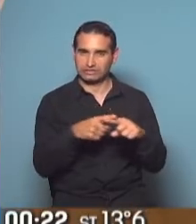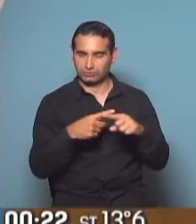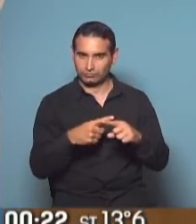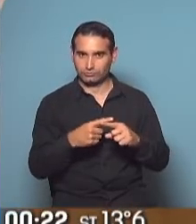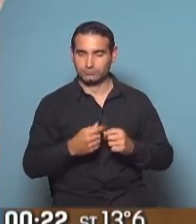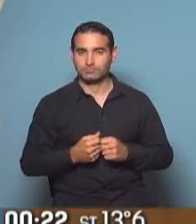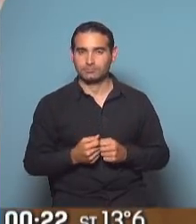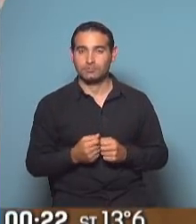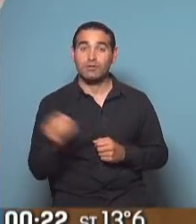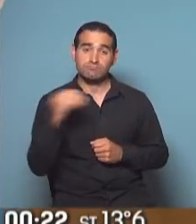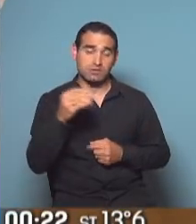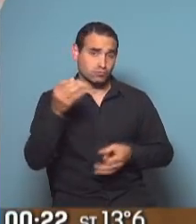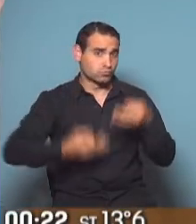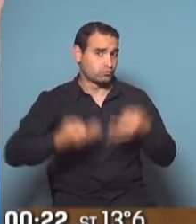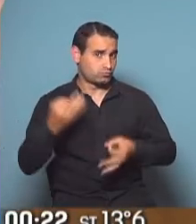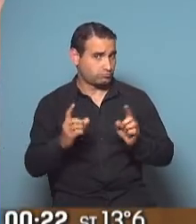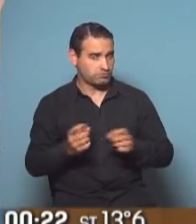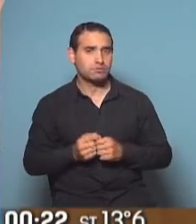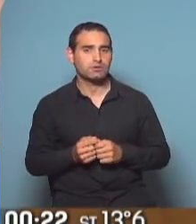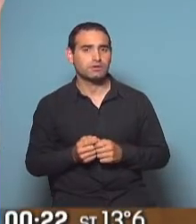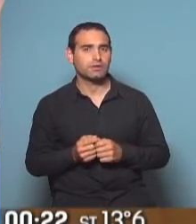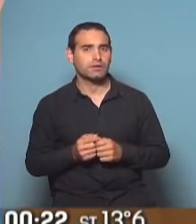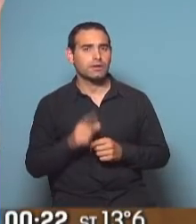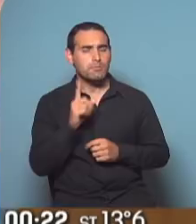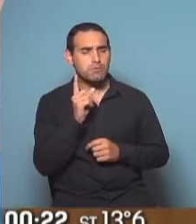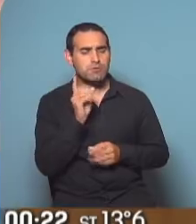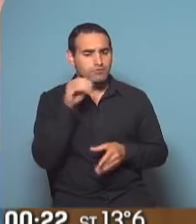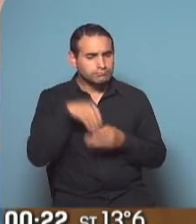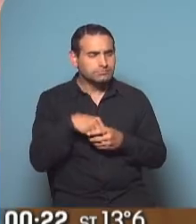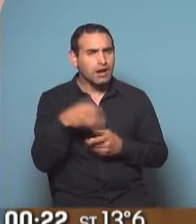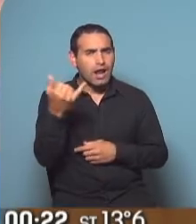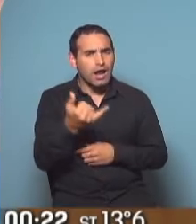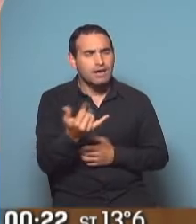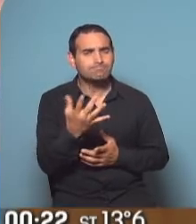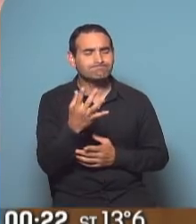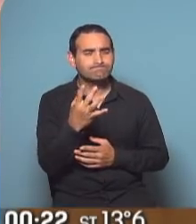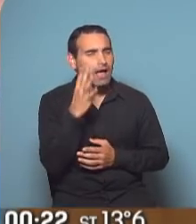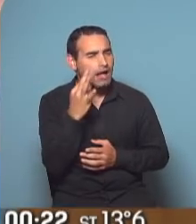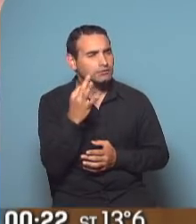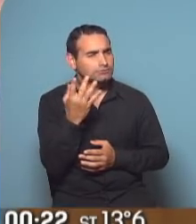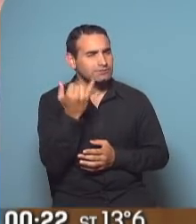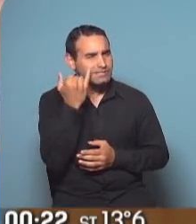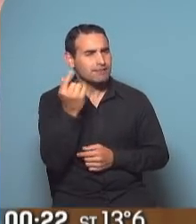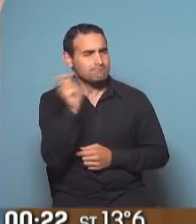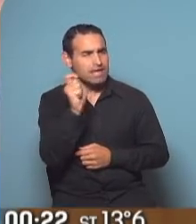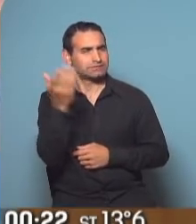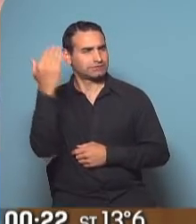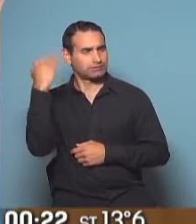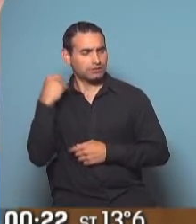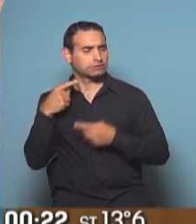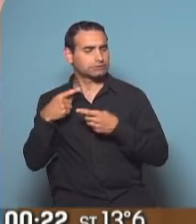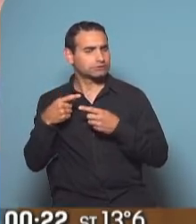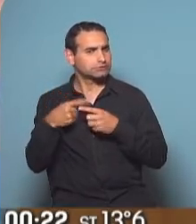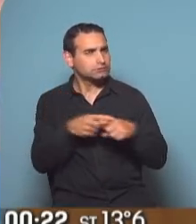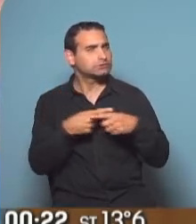de la justicia y ahí en el medio hay algo que en los últimos meses se está discutiendo y hasta